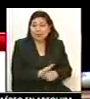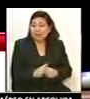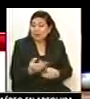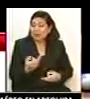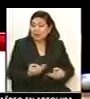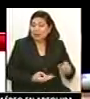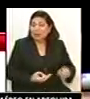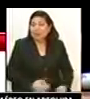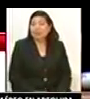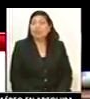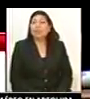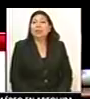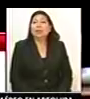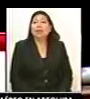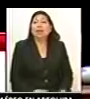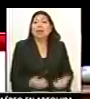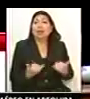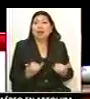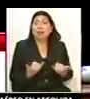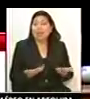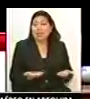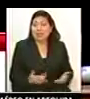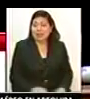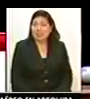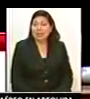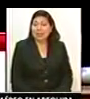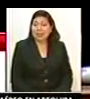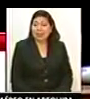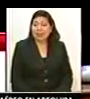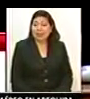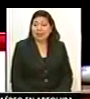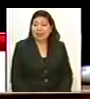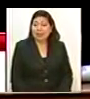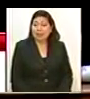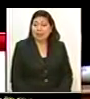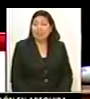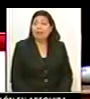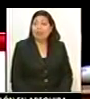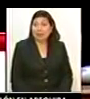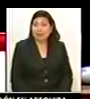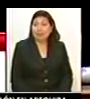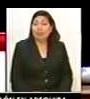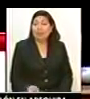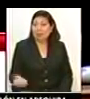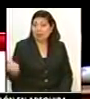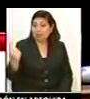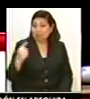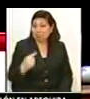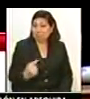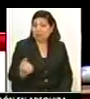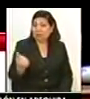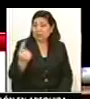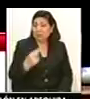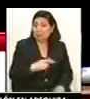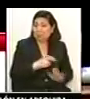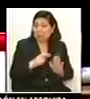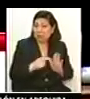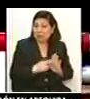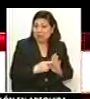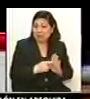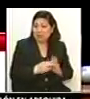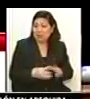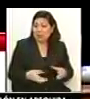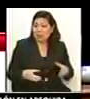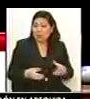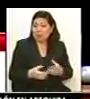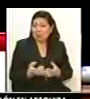presupuesto, ahora resulta que a la hora nona nos están trayendo una serie de proyectos que vienen de la